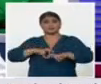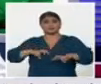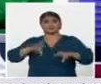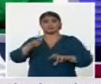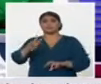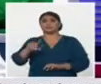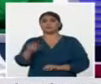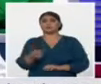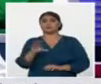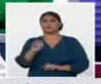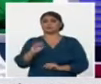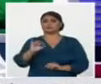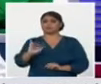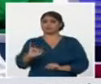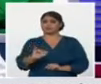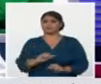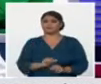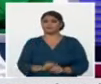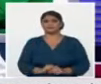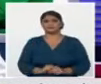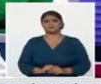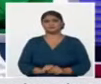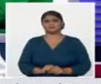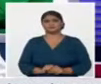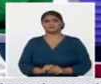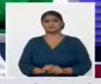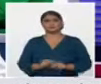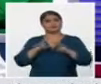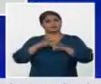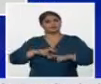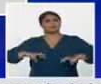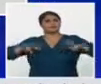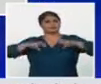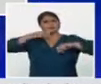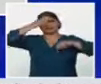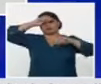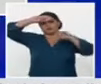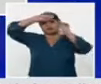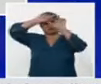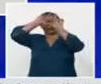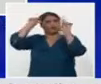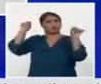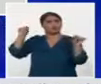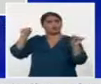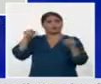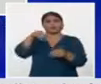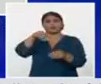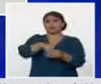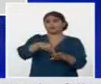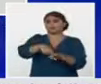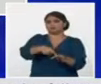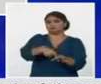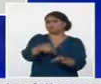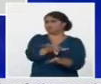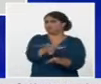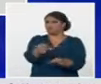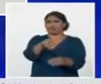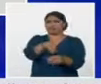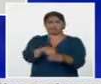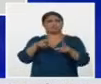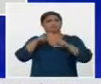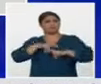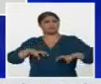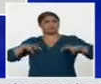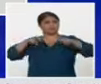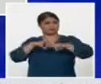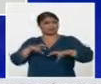3,06%. Se procesaron muestras de todo el país, incluyendo el municipio especial Isla de la Juventud, el